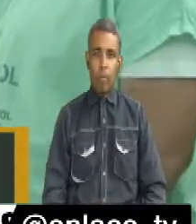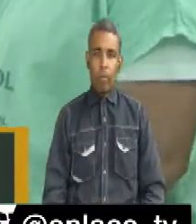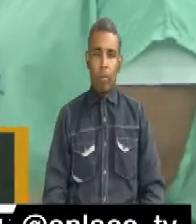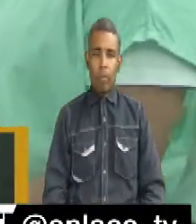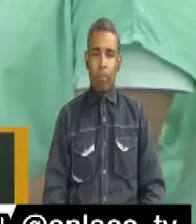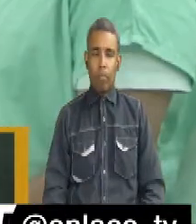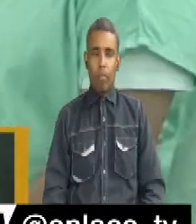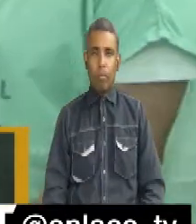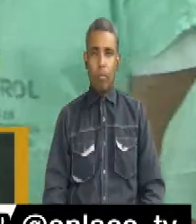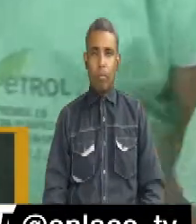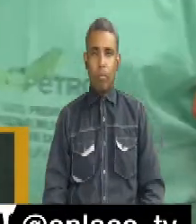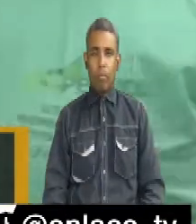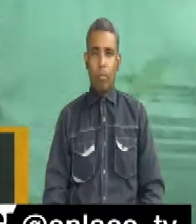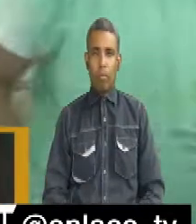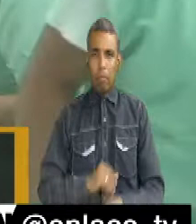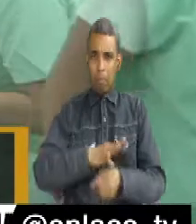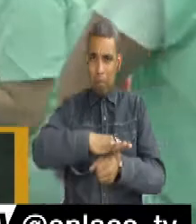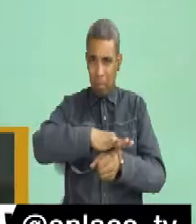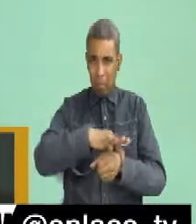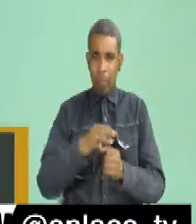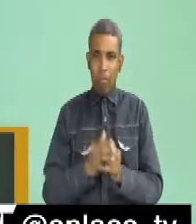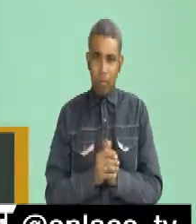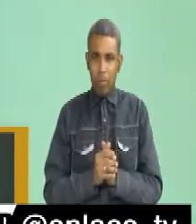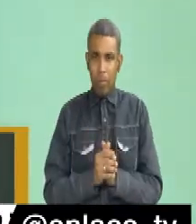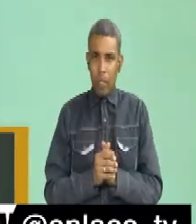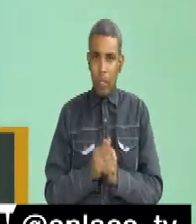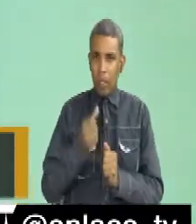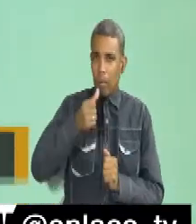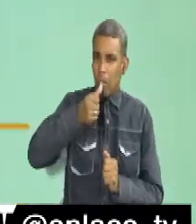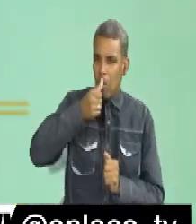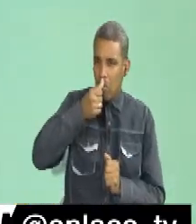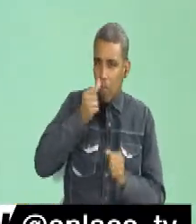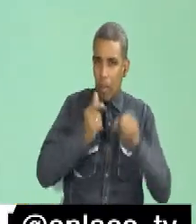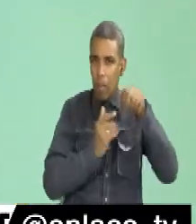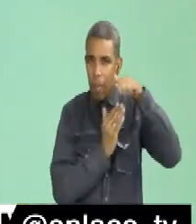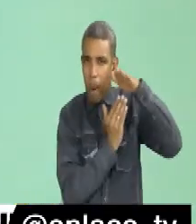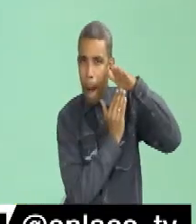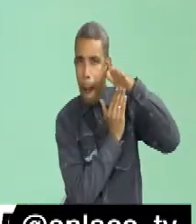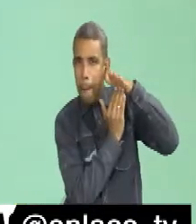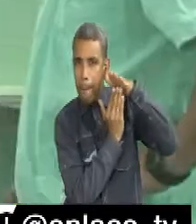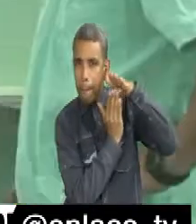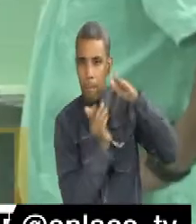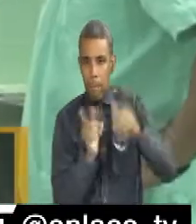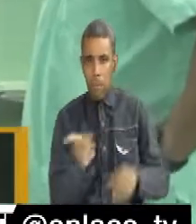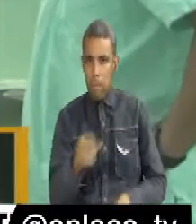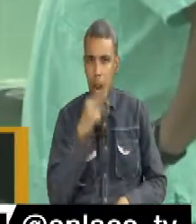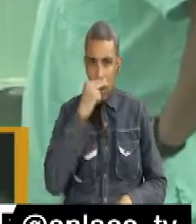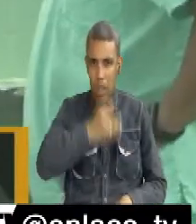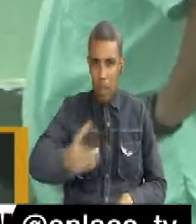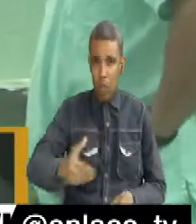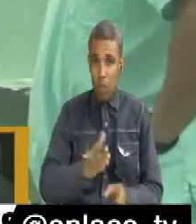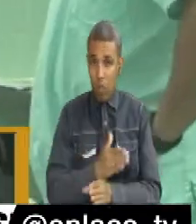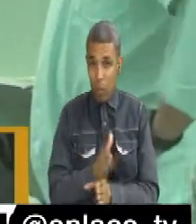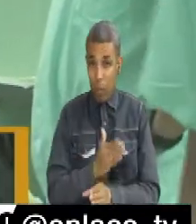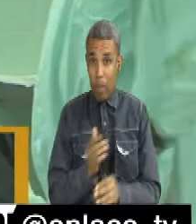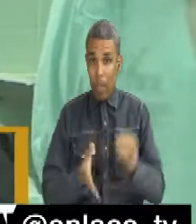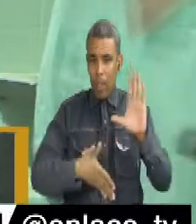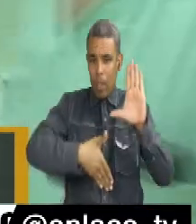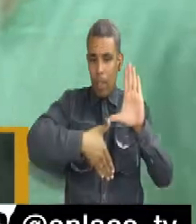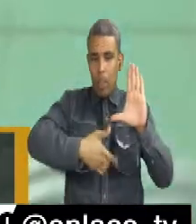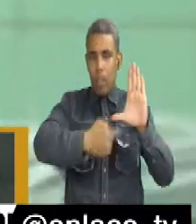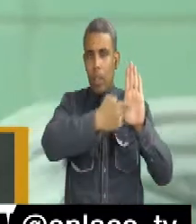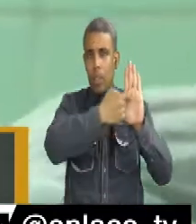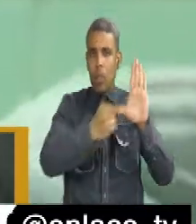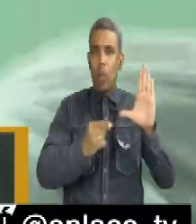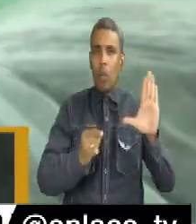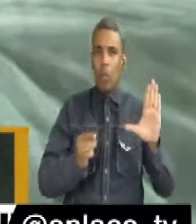de Ecopetrol iniciaron este martes las cirugías de labio fisurado y paladar hendido, una noble campaña liderada por la Fundación Alegría de los Estados Unidos, el Club